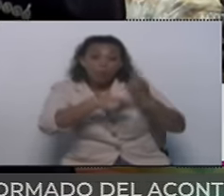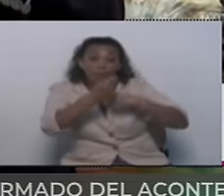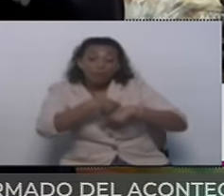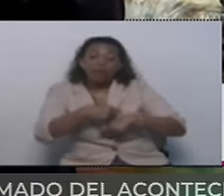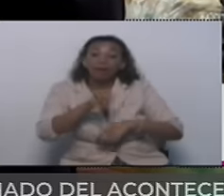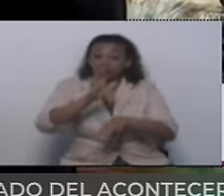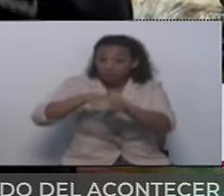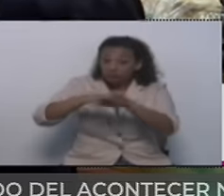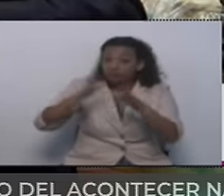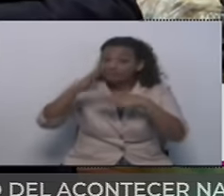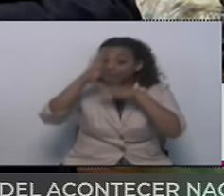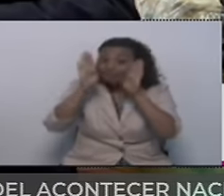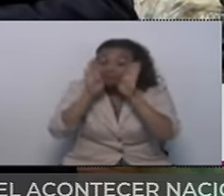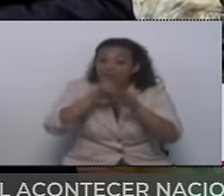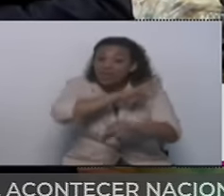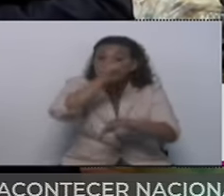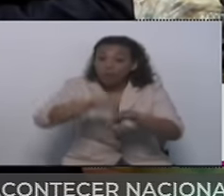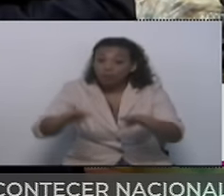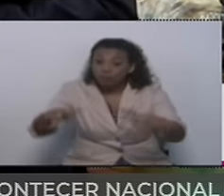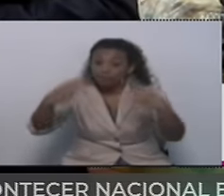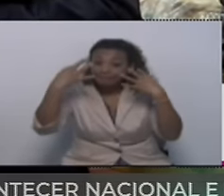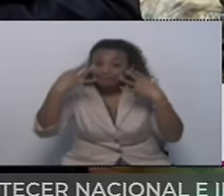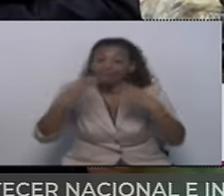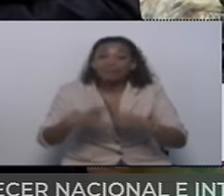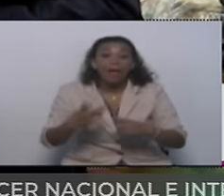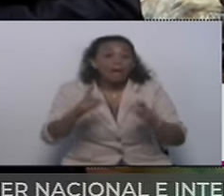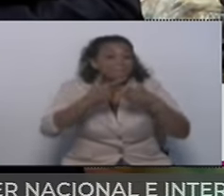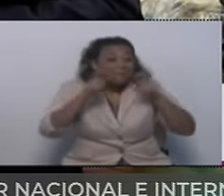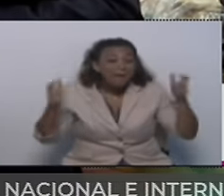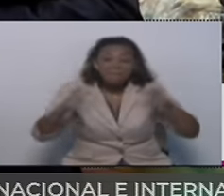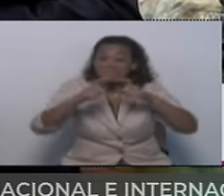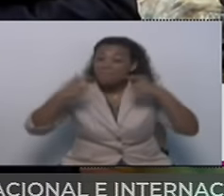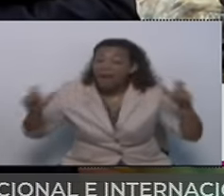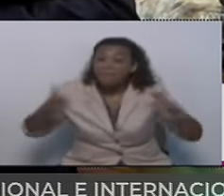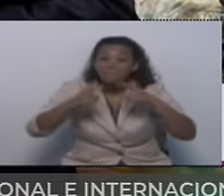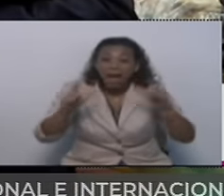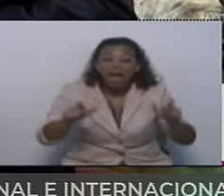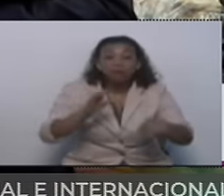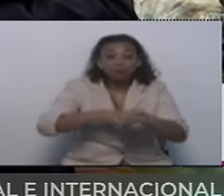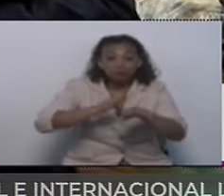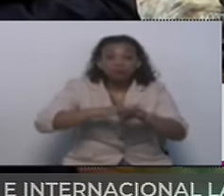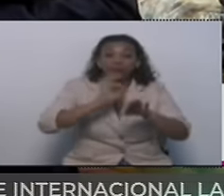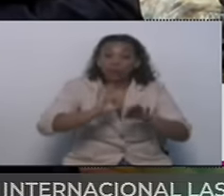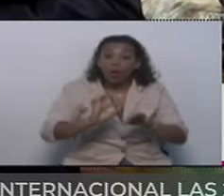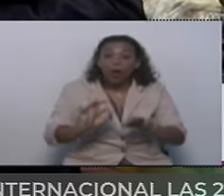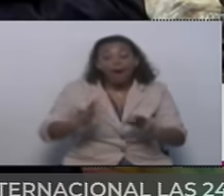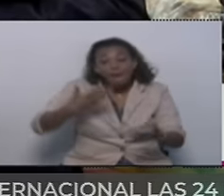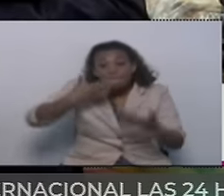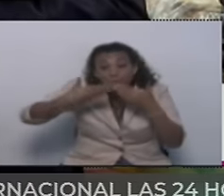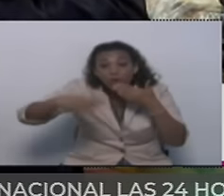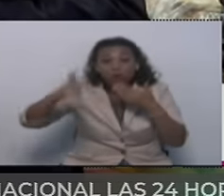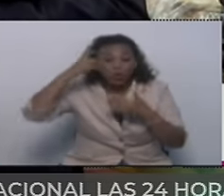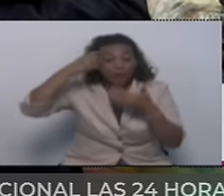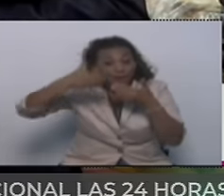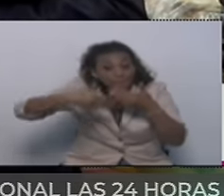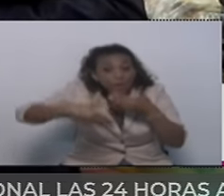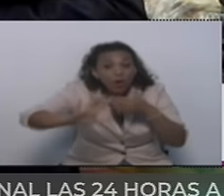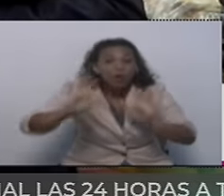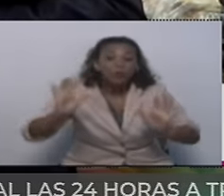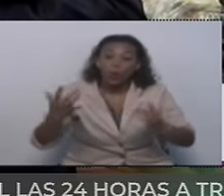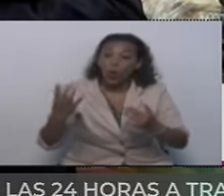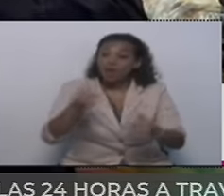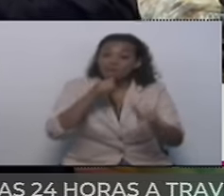pendiente, a nivel nacional. Sigamos multiplicando. Quiero tener muy pronto, pero muy